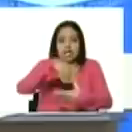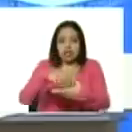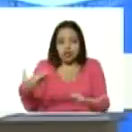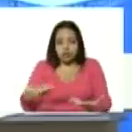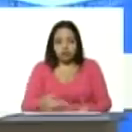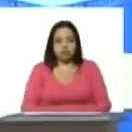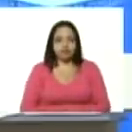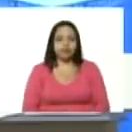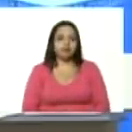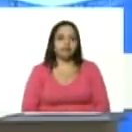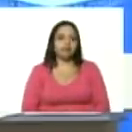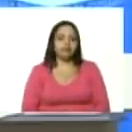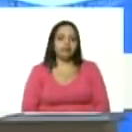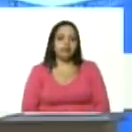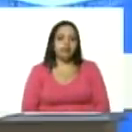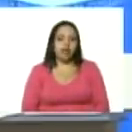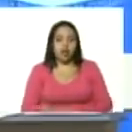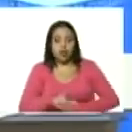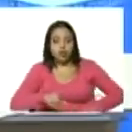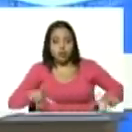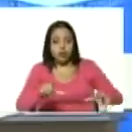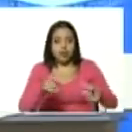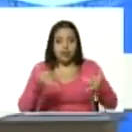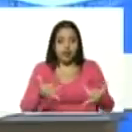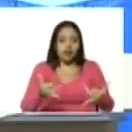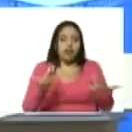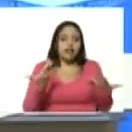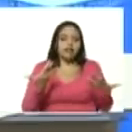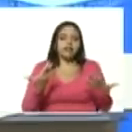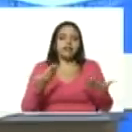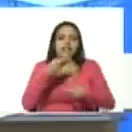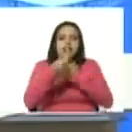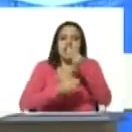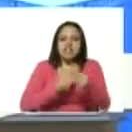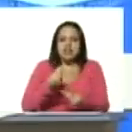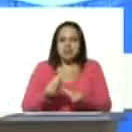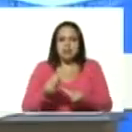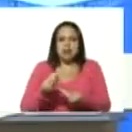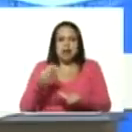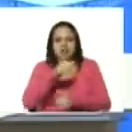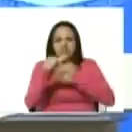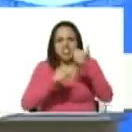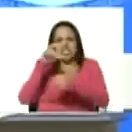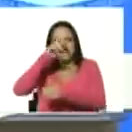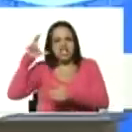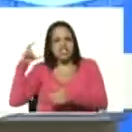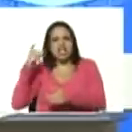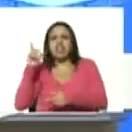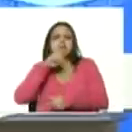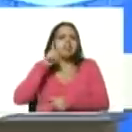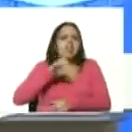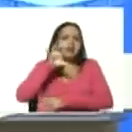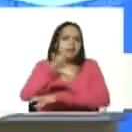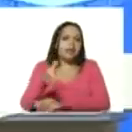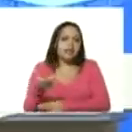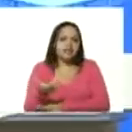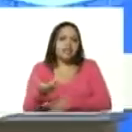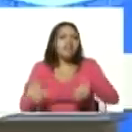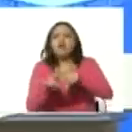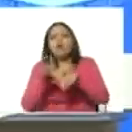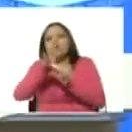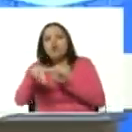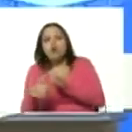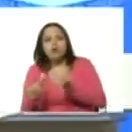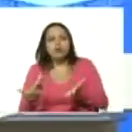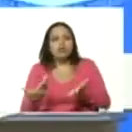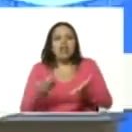vicecancillería para Latinoamérica de la República de Narnia. Así que es una estafa, están estafando a los FAC, están estafando a los europeos,